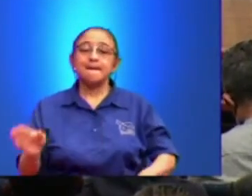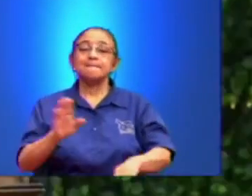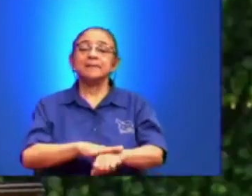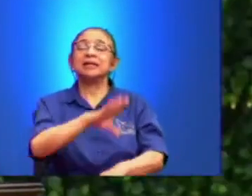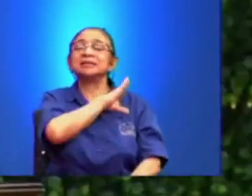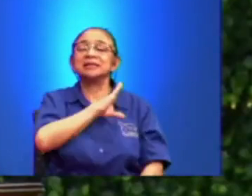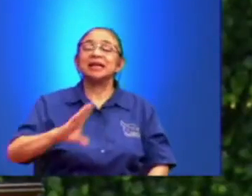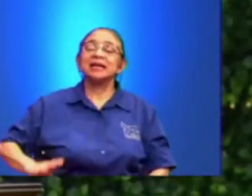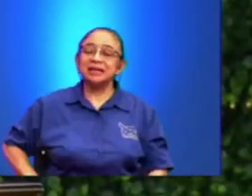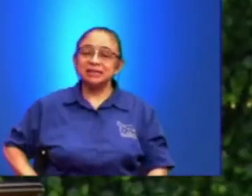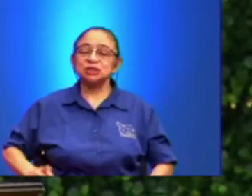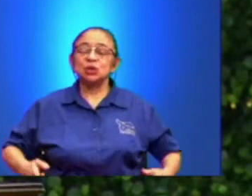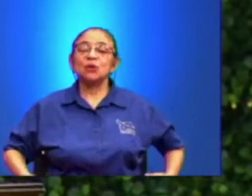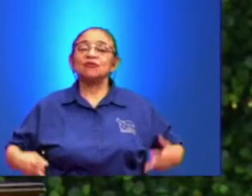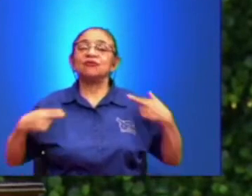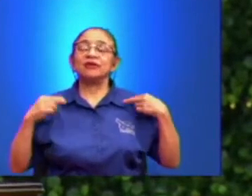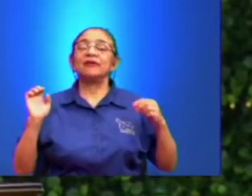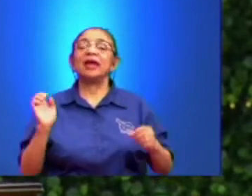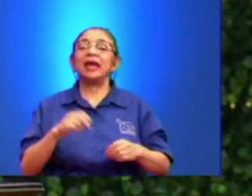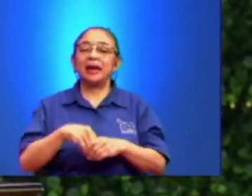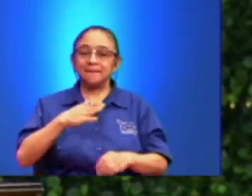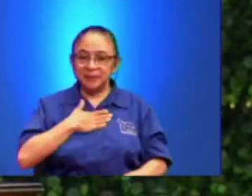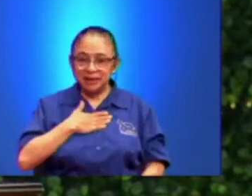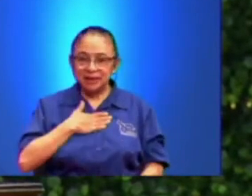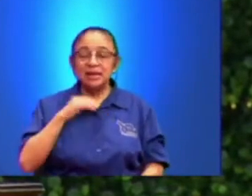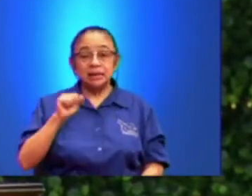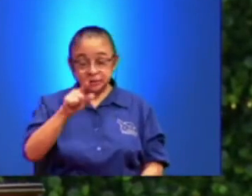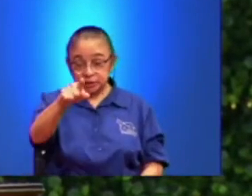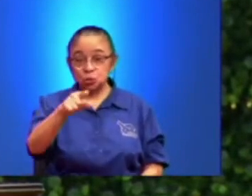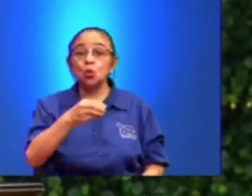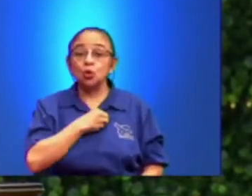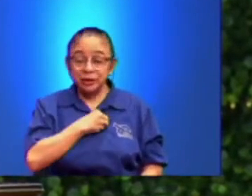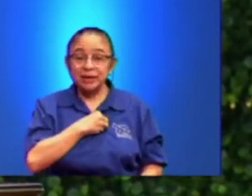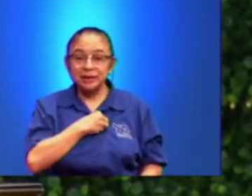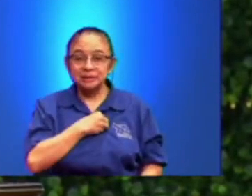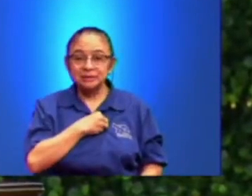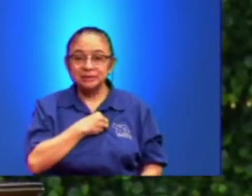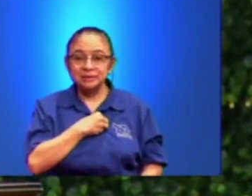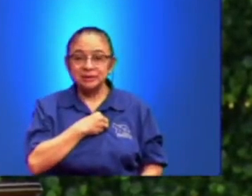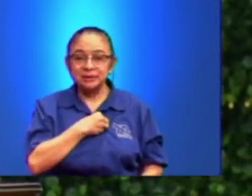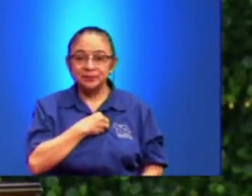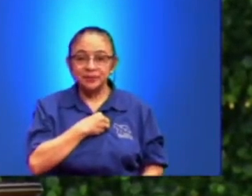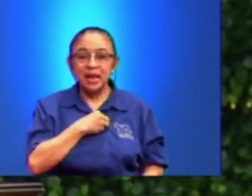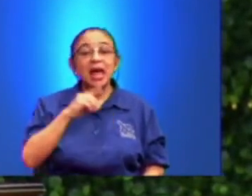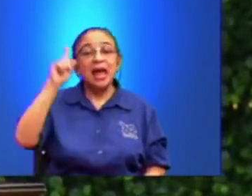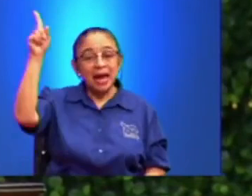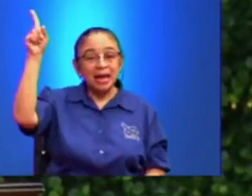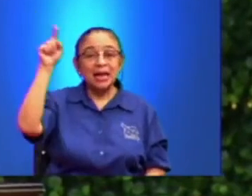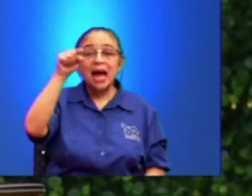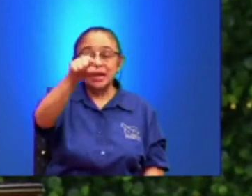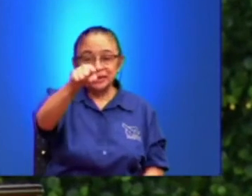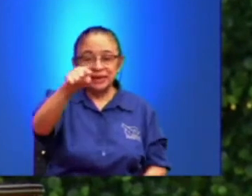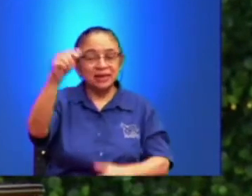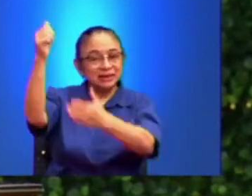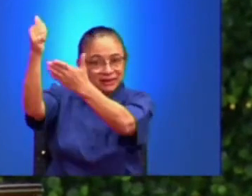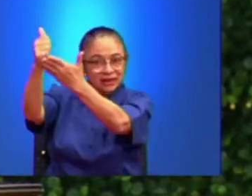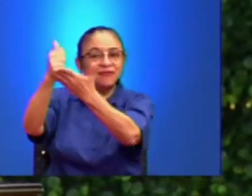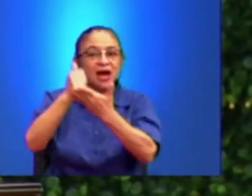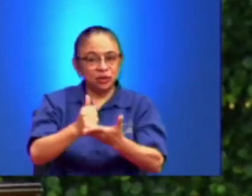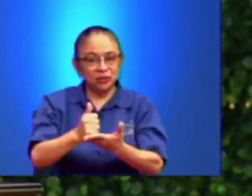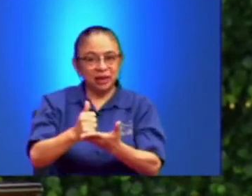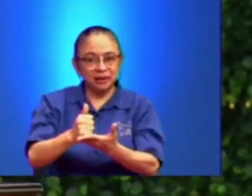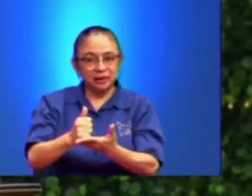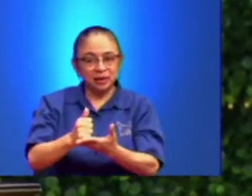eso viene a hacer si estás dispuesto él te va a ayudar a todo aquello que no puedas hacer